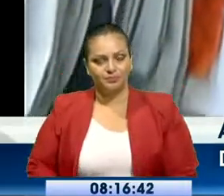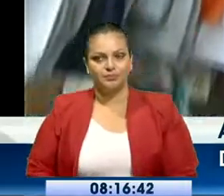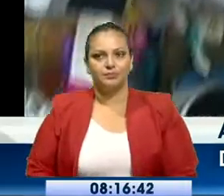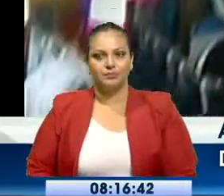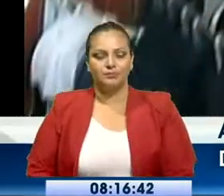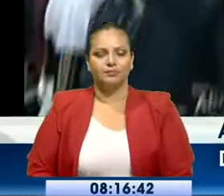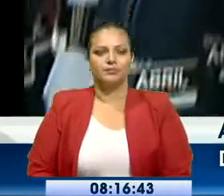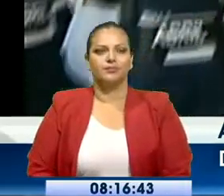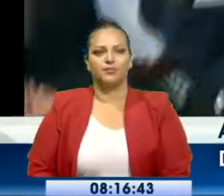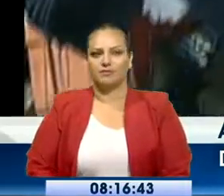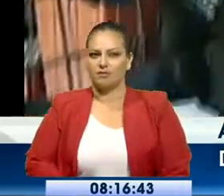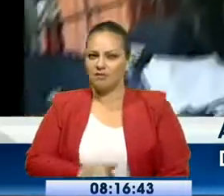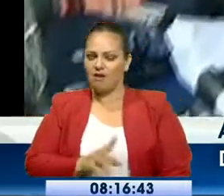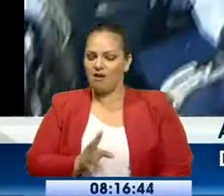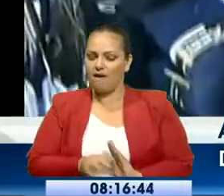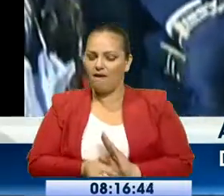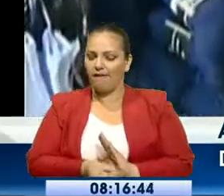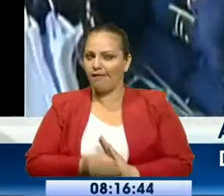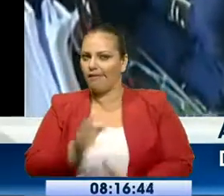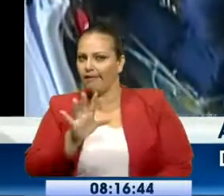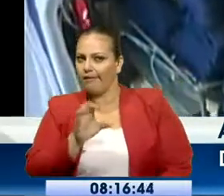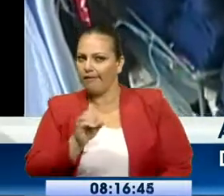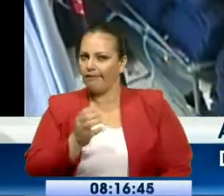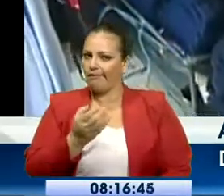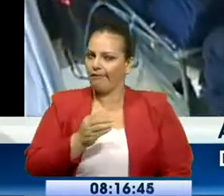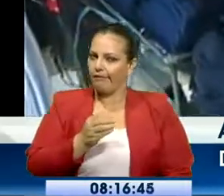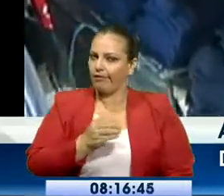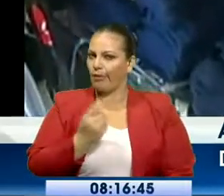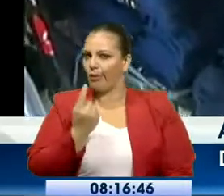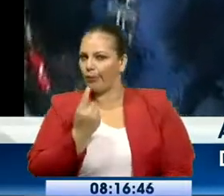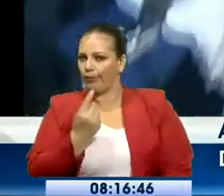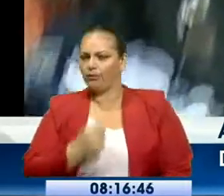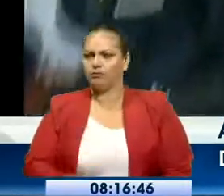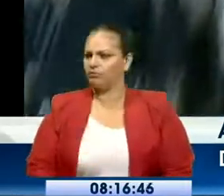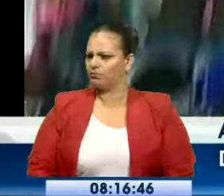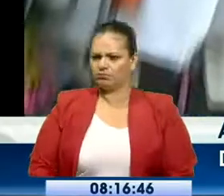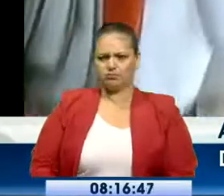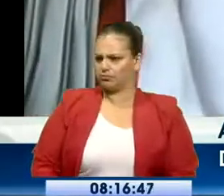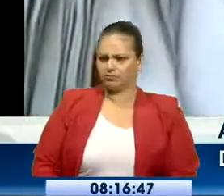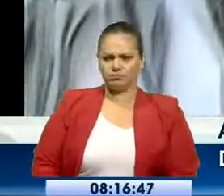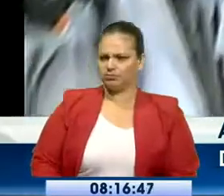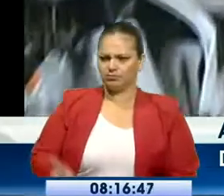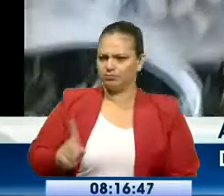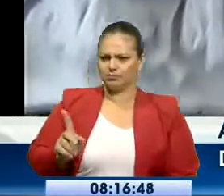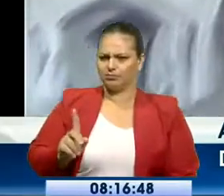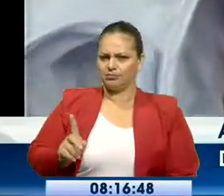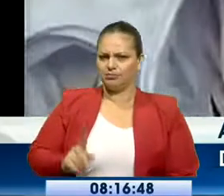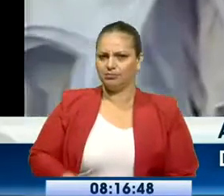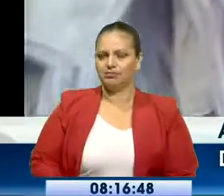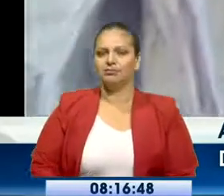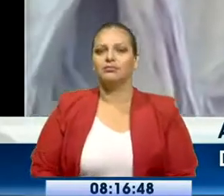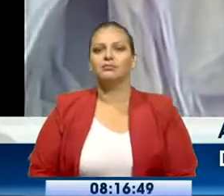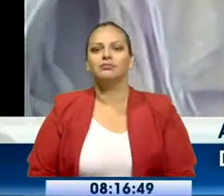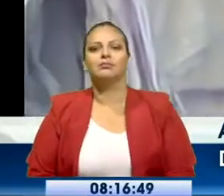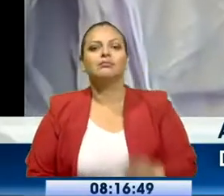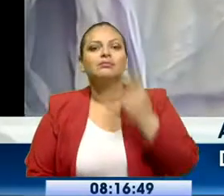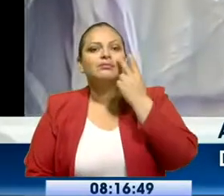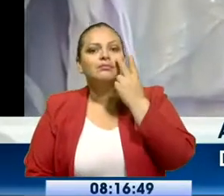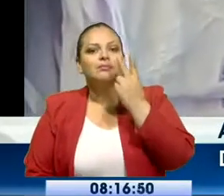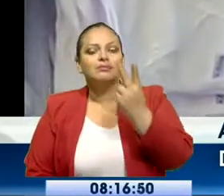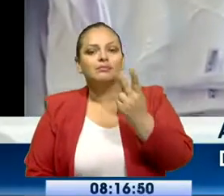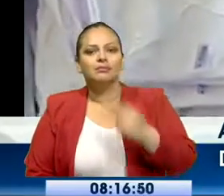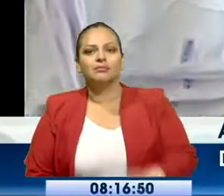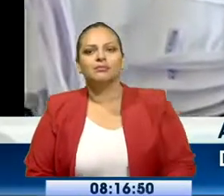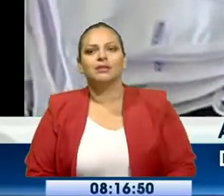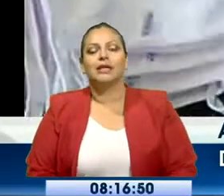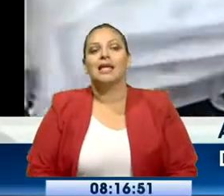no no no según las toallitas son las camisetas que estamos viendo aquí esto es para tanto para niños como para niños están a